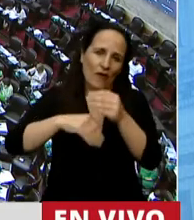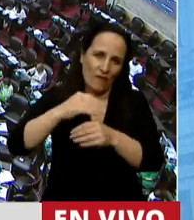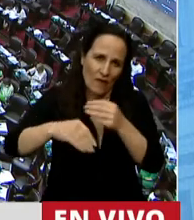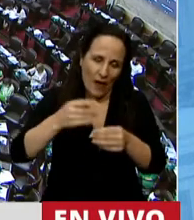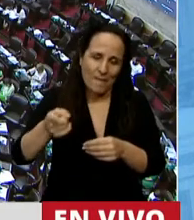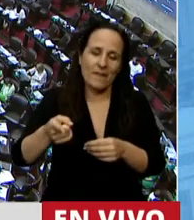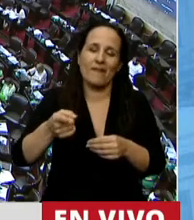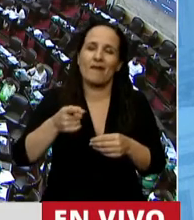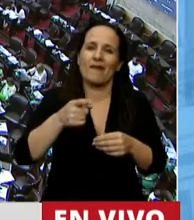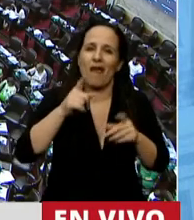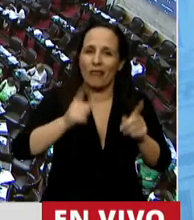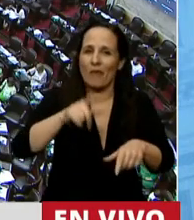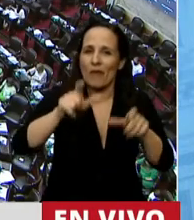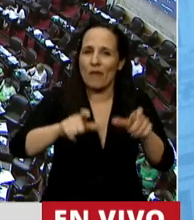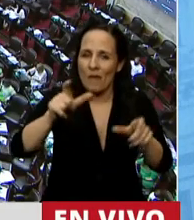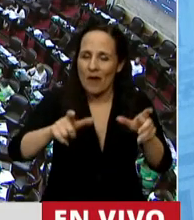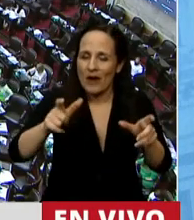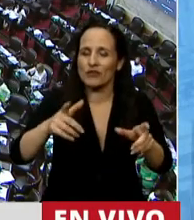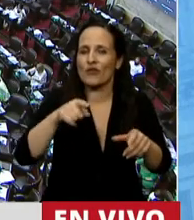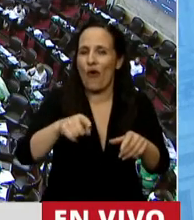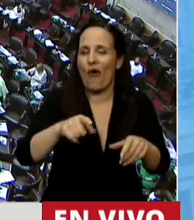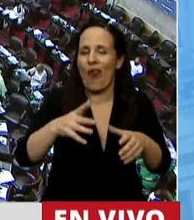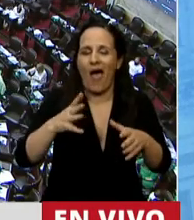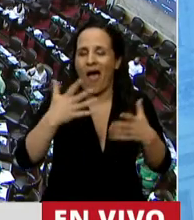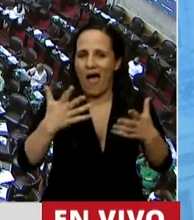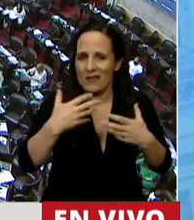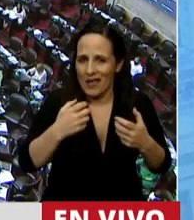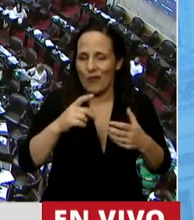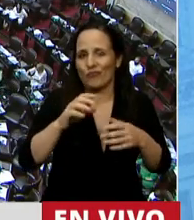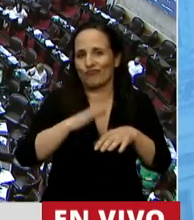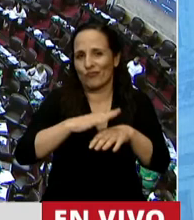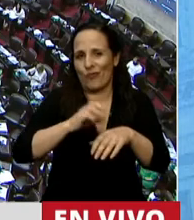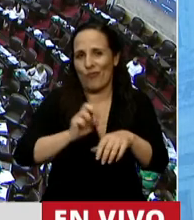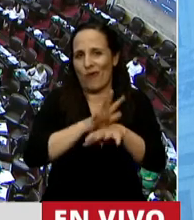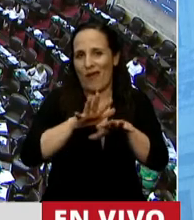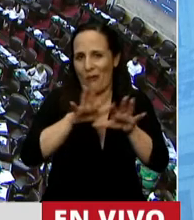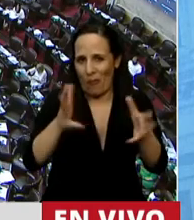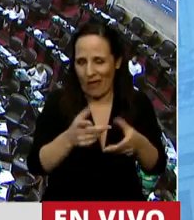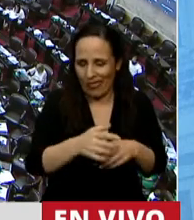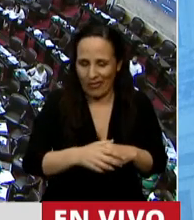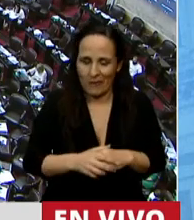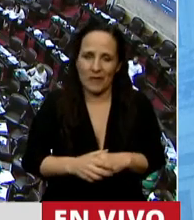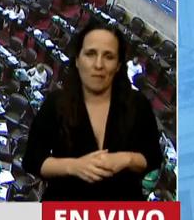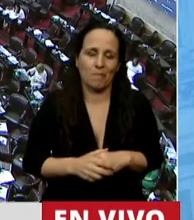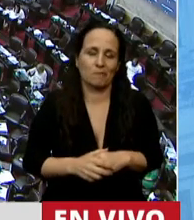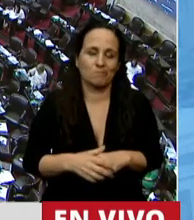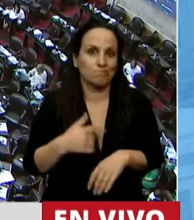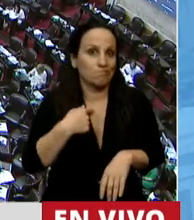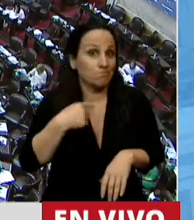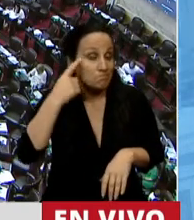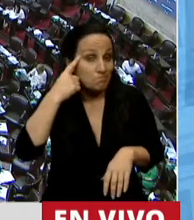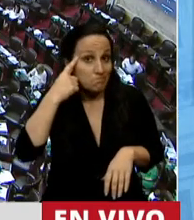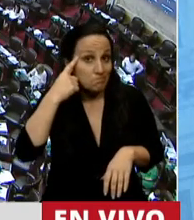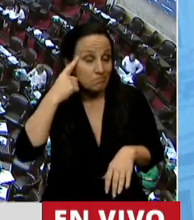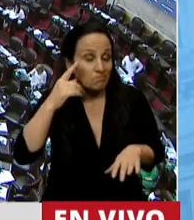que están padeciendo esta pandemia. Creo que esto adquiere toda su connotación